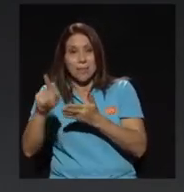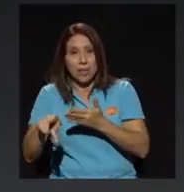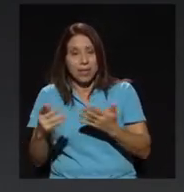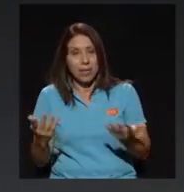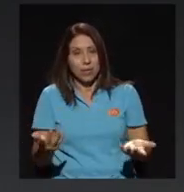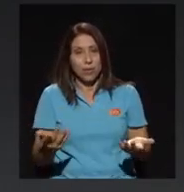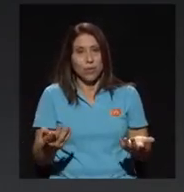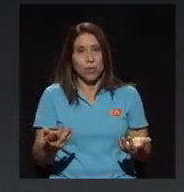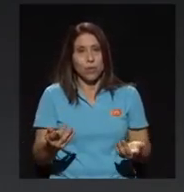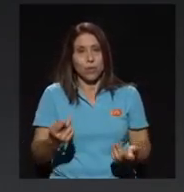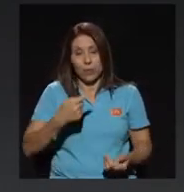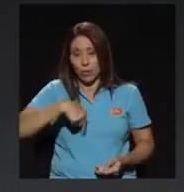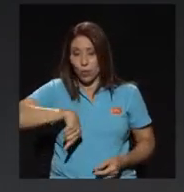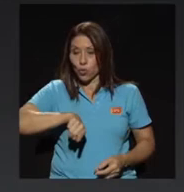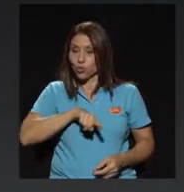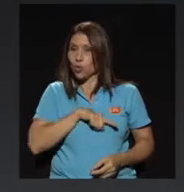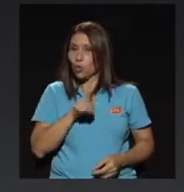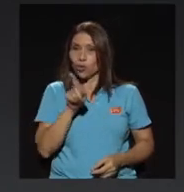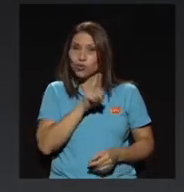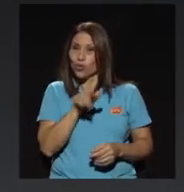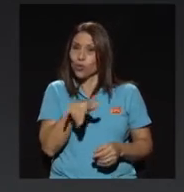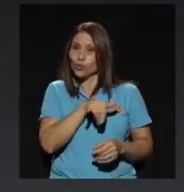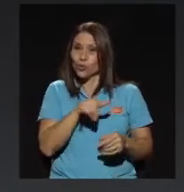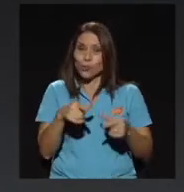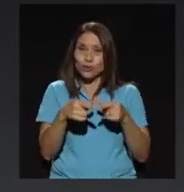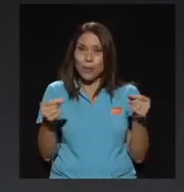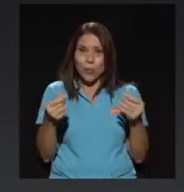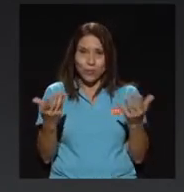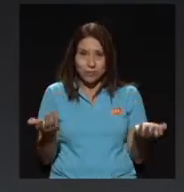No somos Japón, no hay ninguna duda. Pero